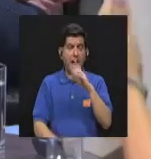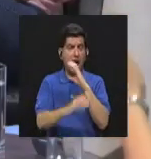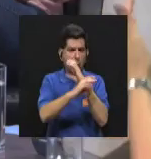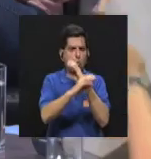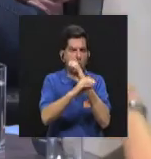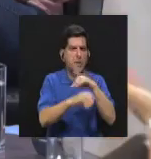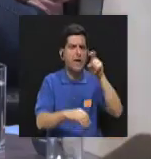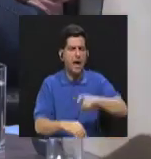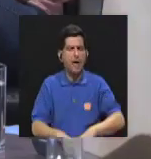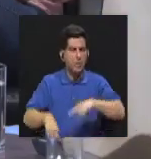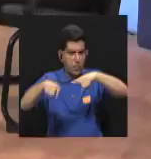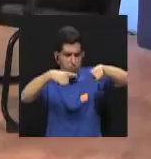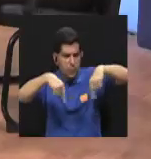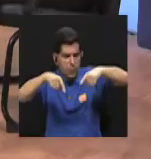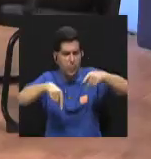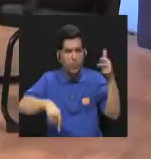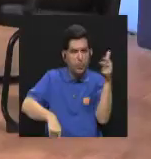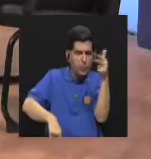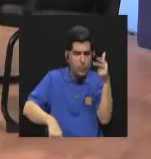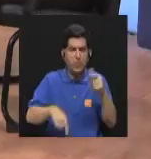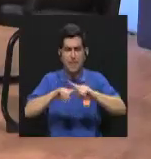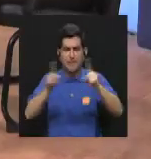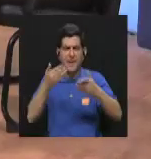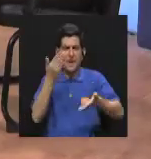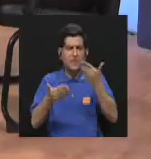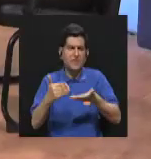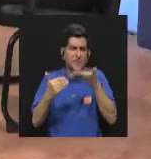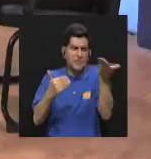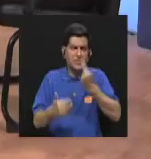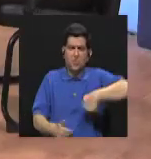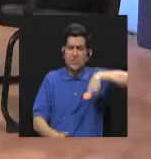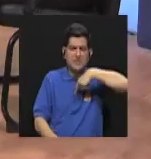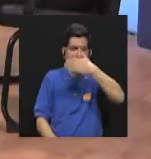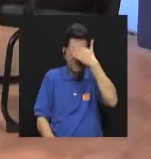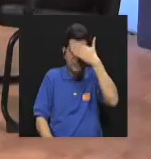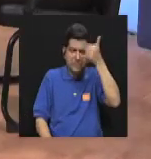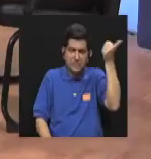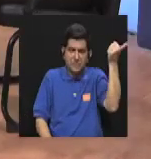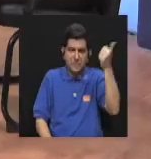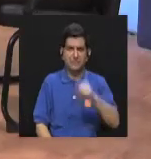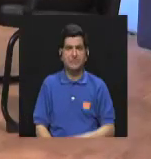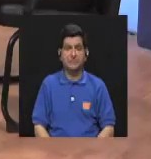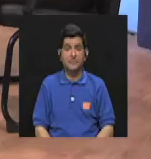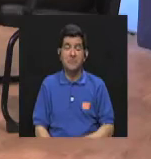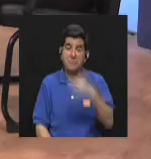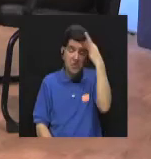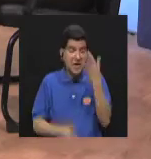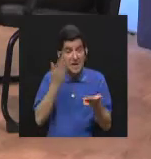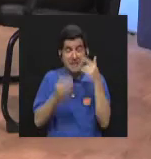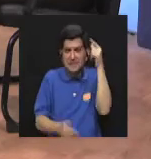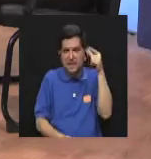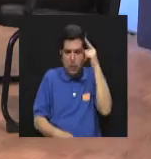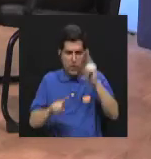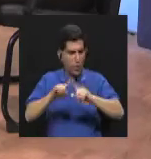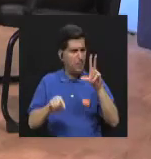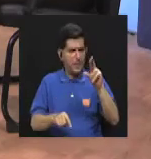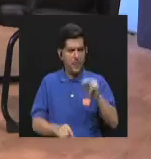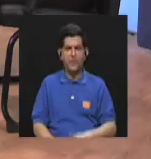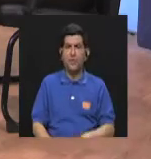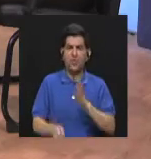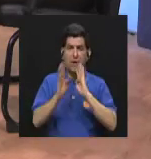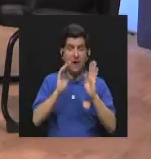que tener en la grabación y todo, pero tal vez hay detalles que dejamos pasar porque los creemos obvios, pero en realidad no.